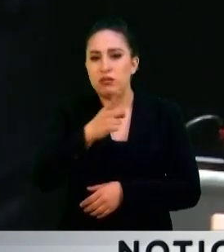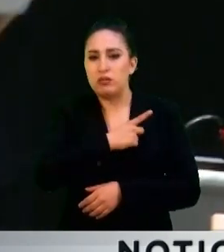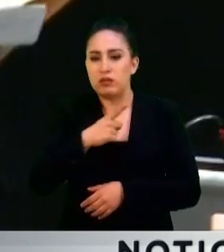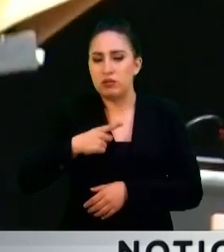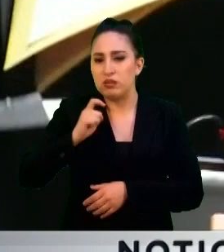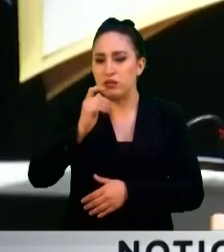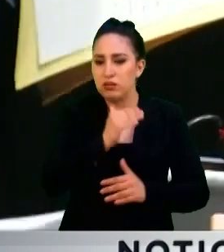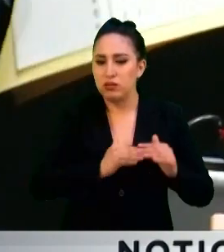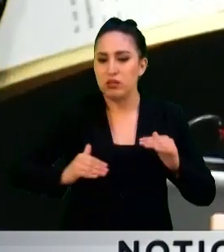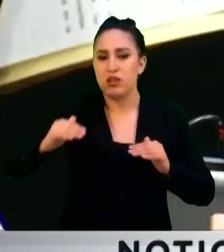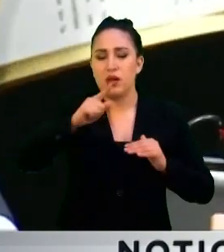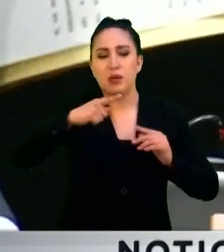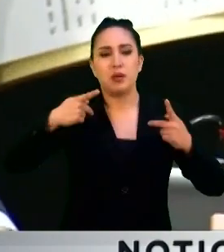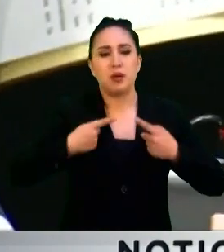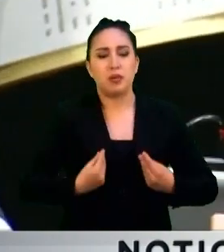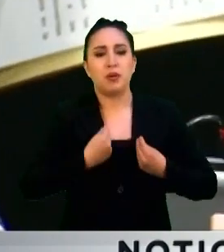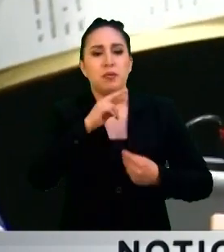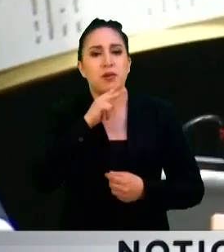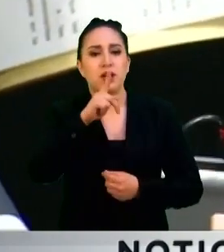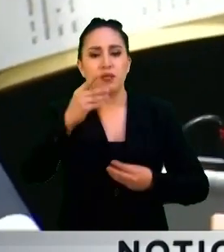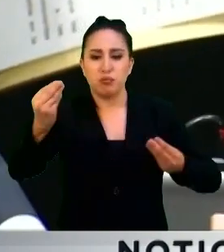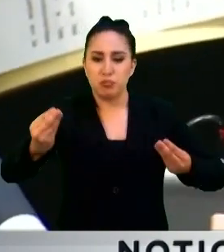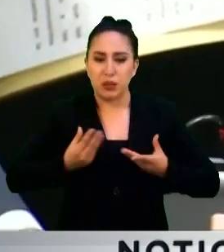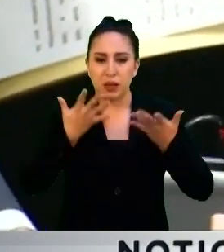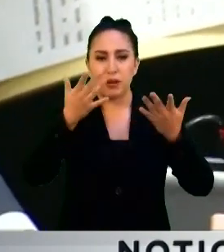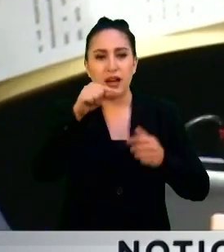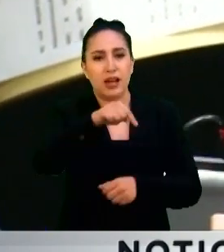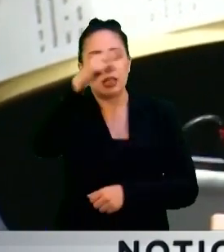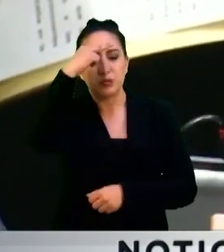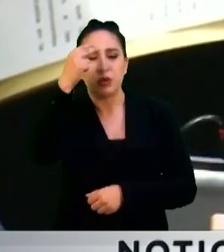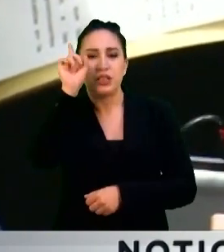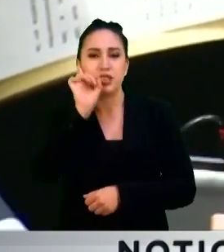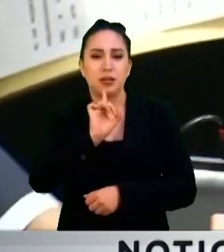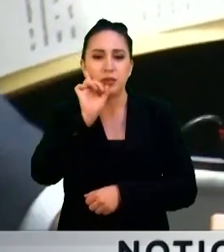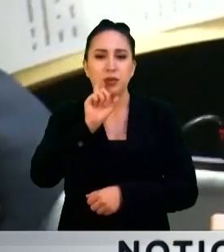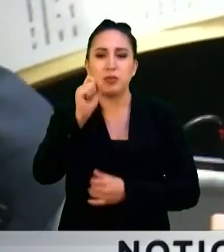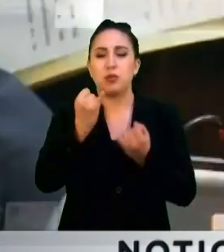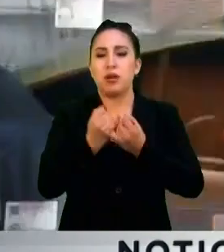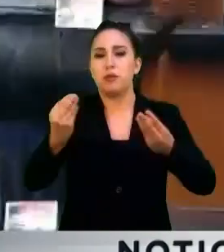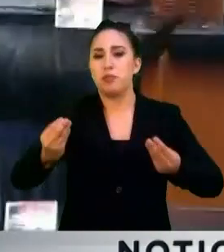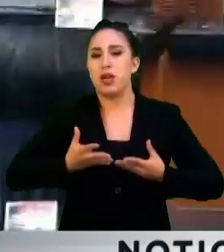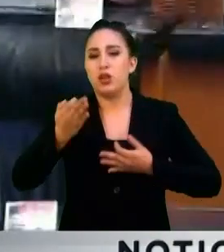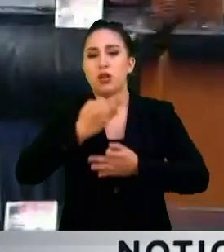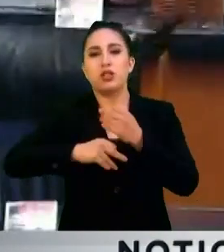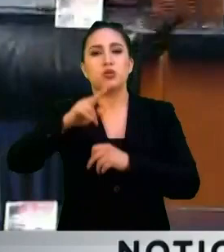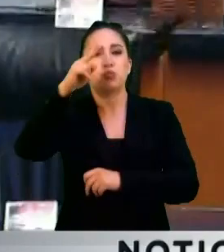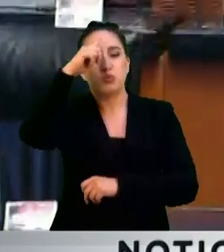sociedad. Que vivan las mujeres de México y del mundo.